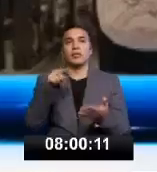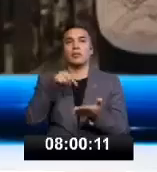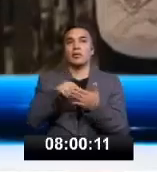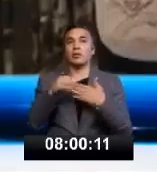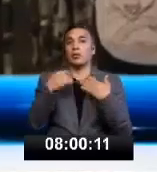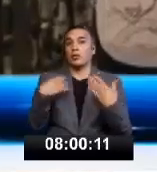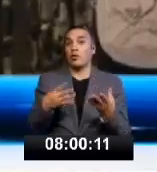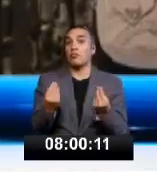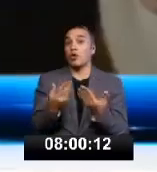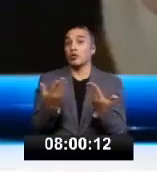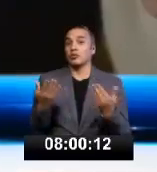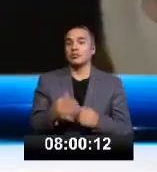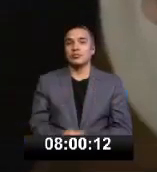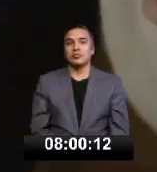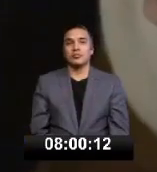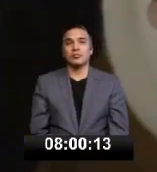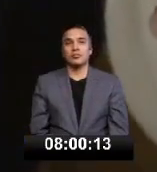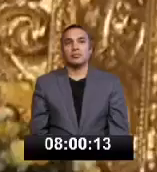y cambio.